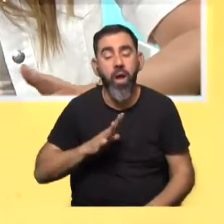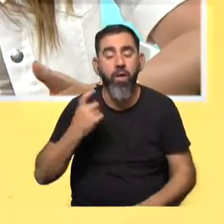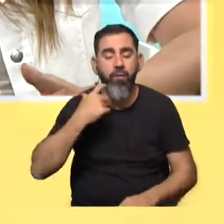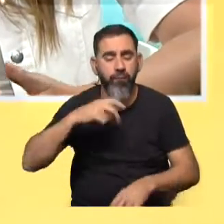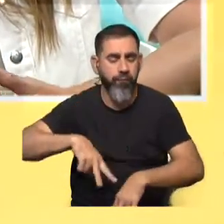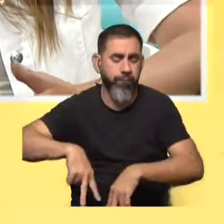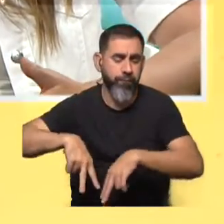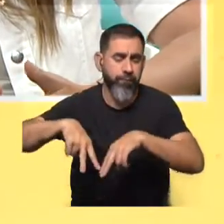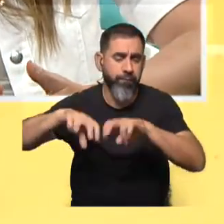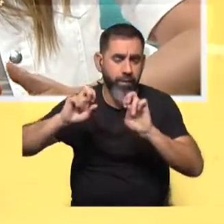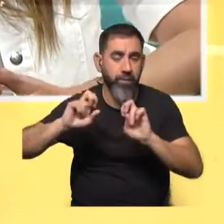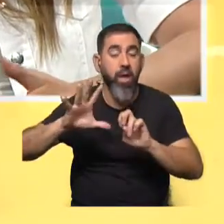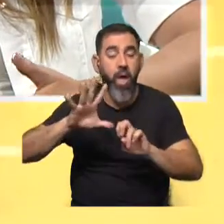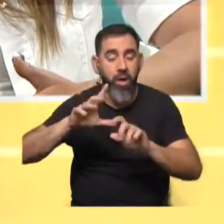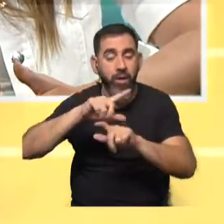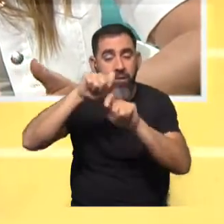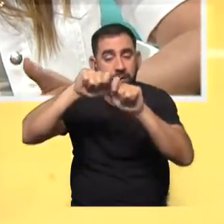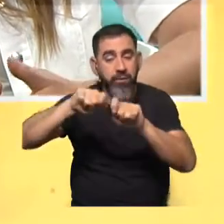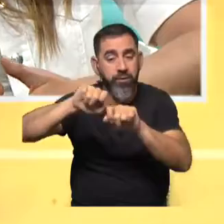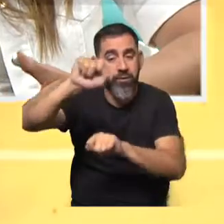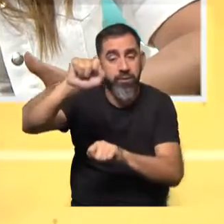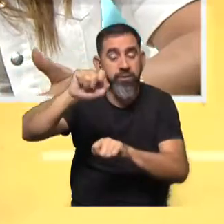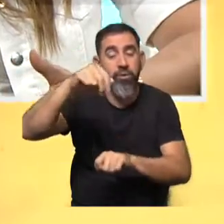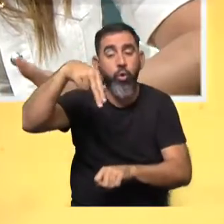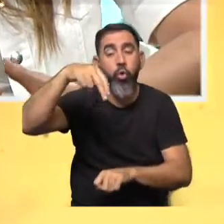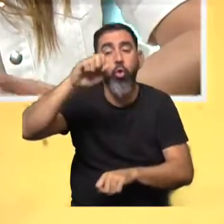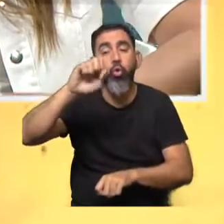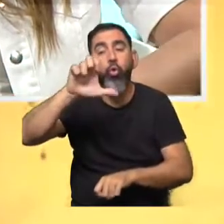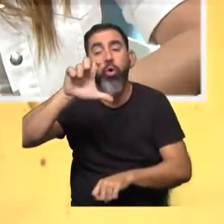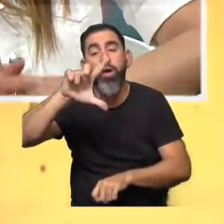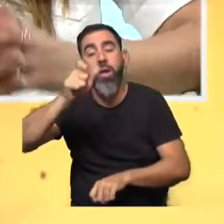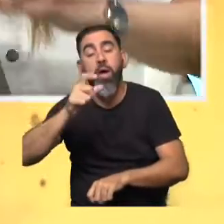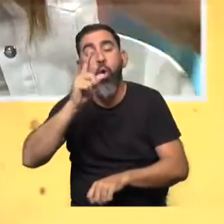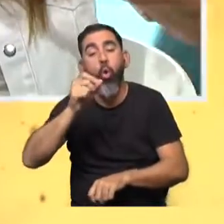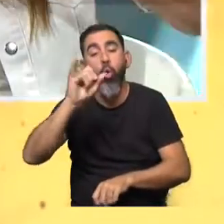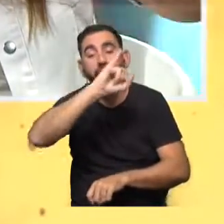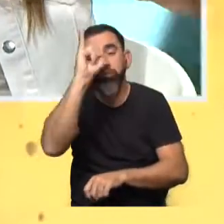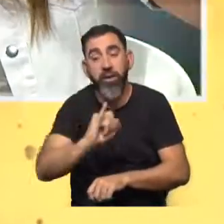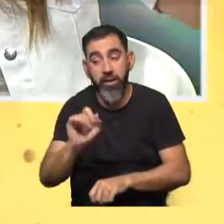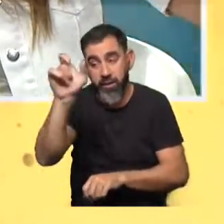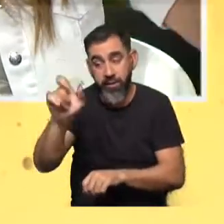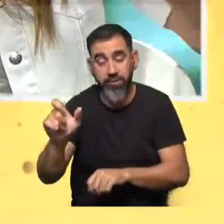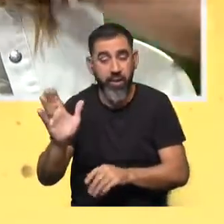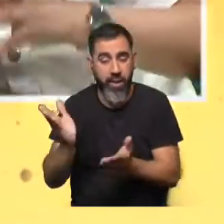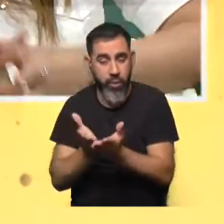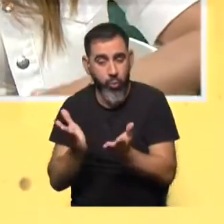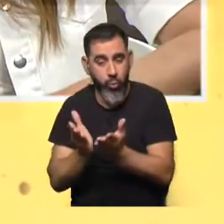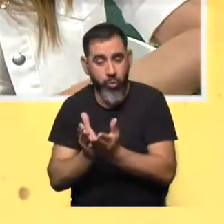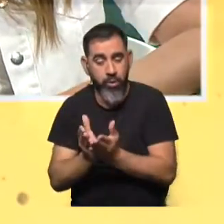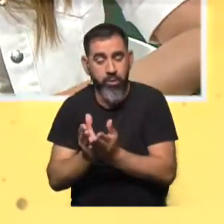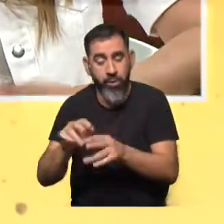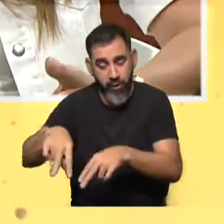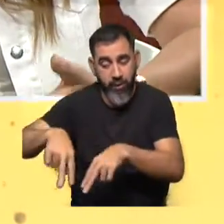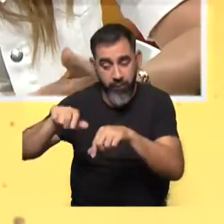enorme, concretamente hay una tesis de posgrado de Noela González en esa temática, pero que, bueno, que abre un montón de otros temas, ¿no?